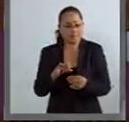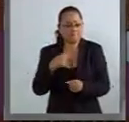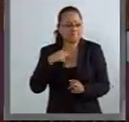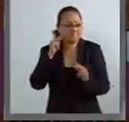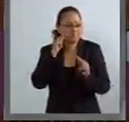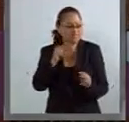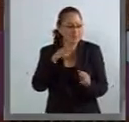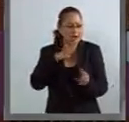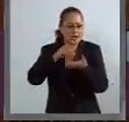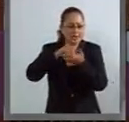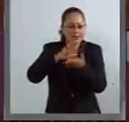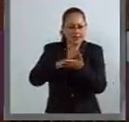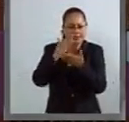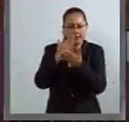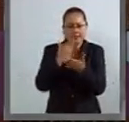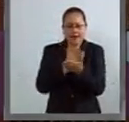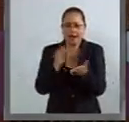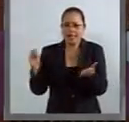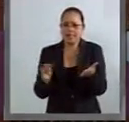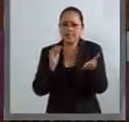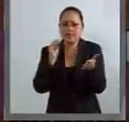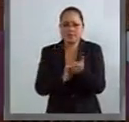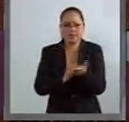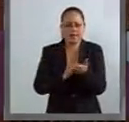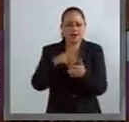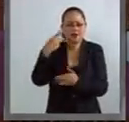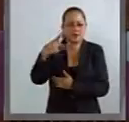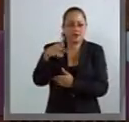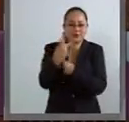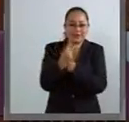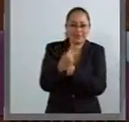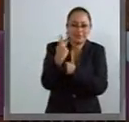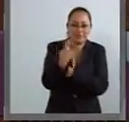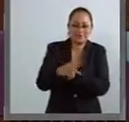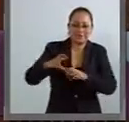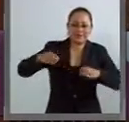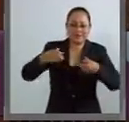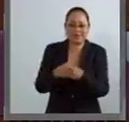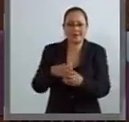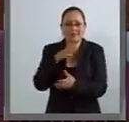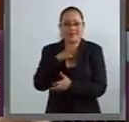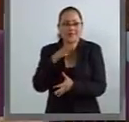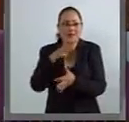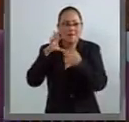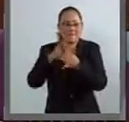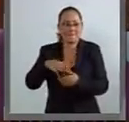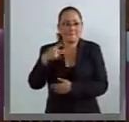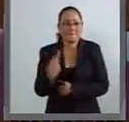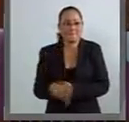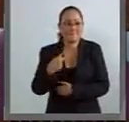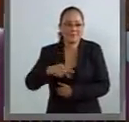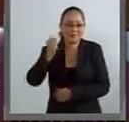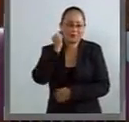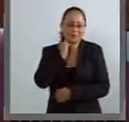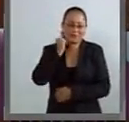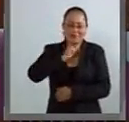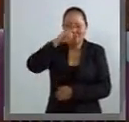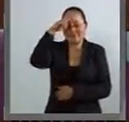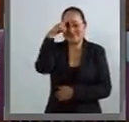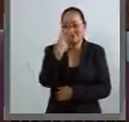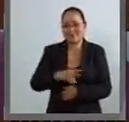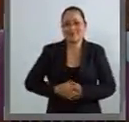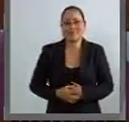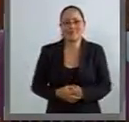que están ya inscritos en cada una de las televisoras parlamentarias que están presentes aquí en este encuentro del